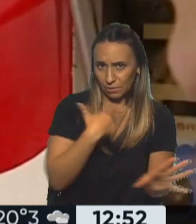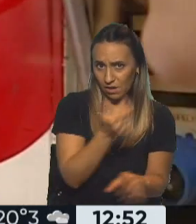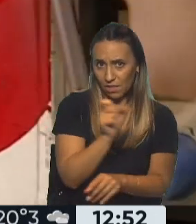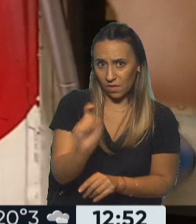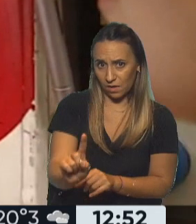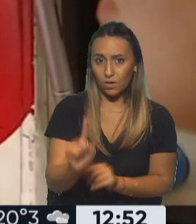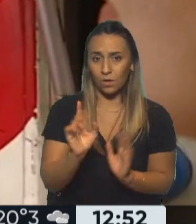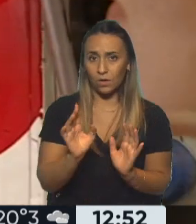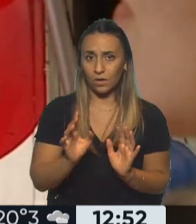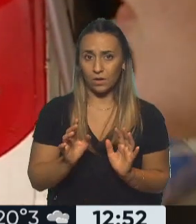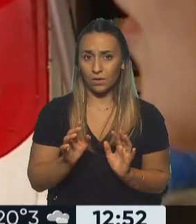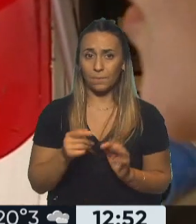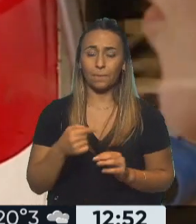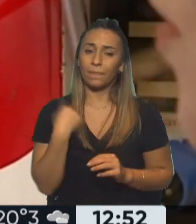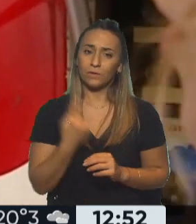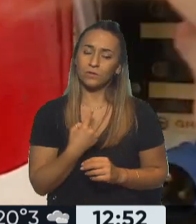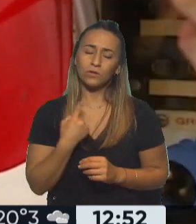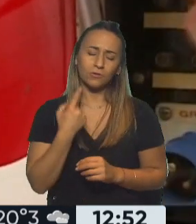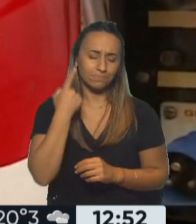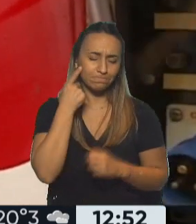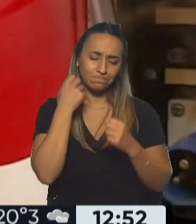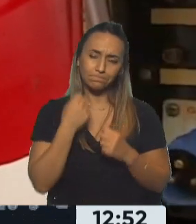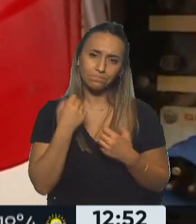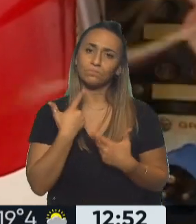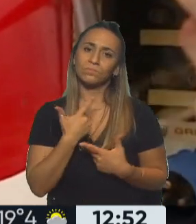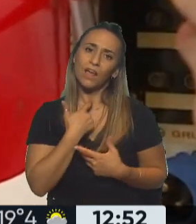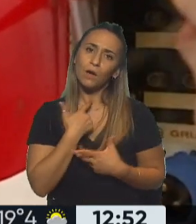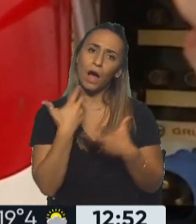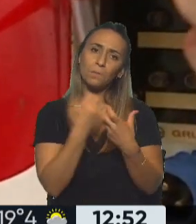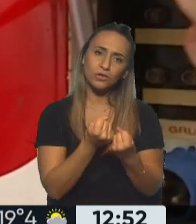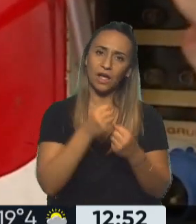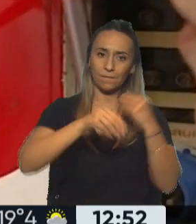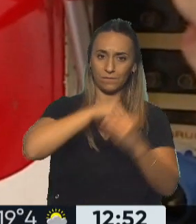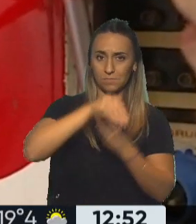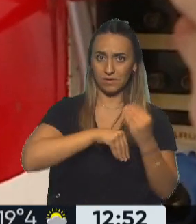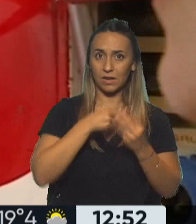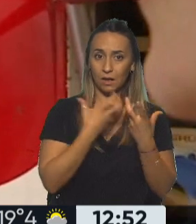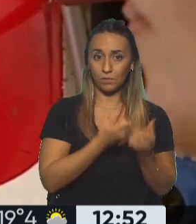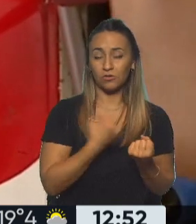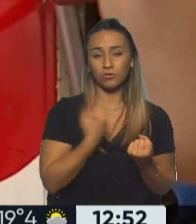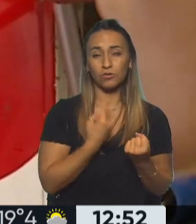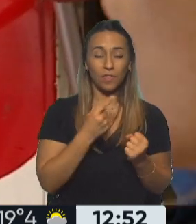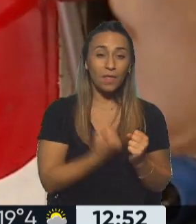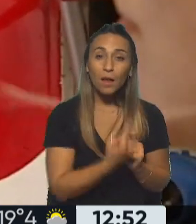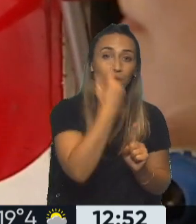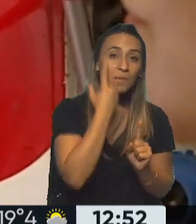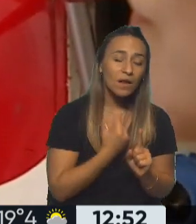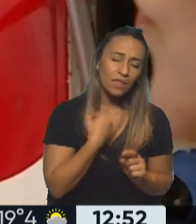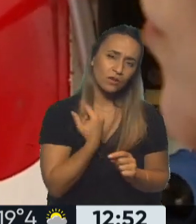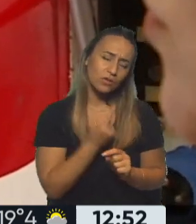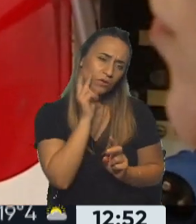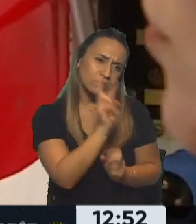Nuestra mayor premisa es acompañar a la familia, digamos, lo seguimos el caso desde el día uno y